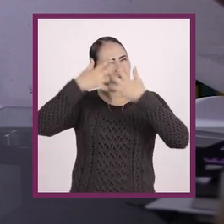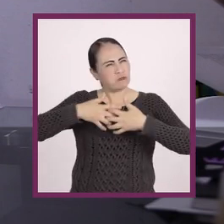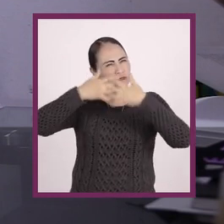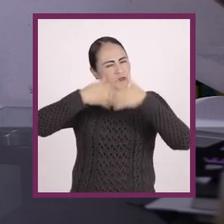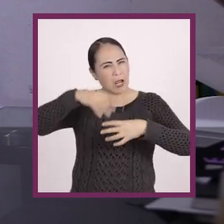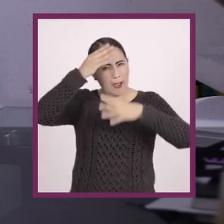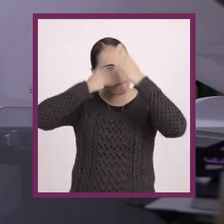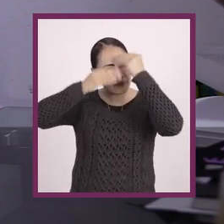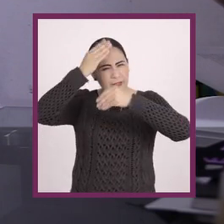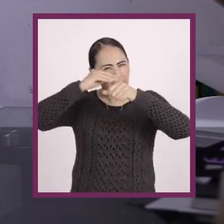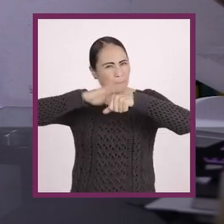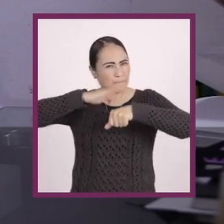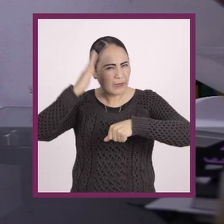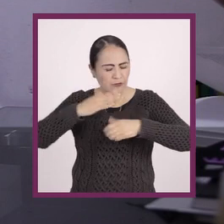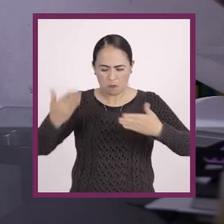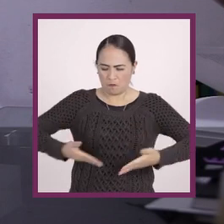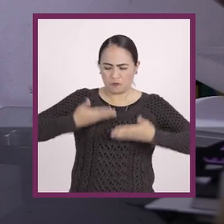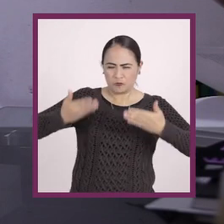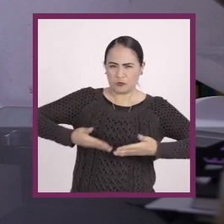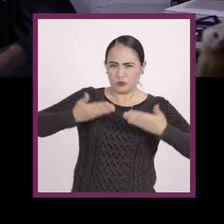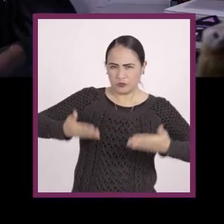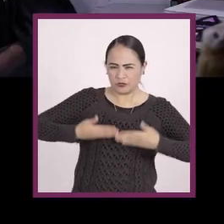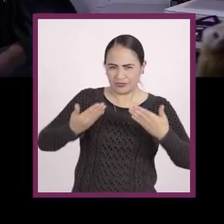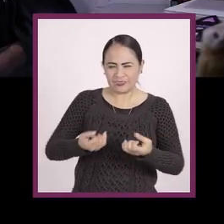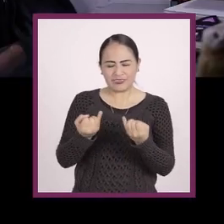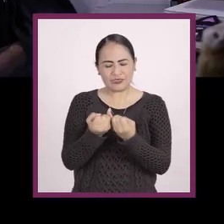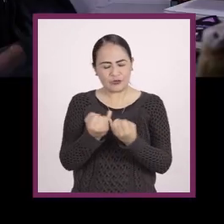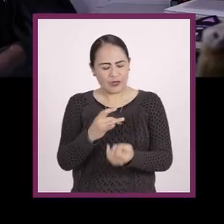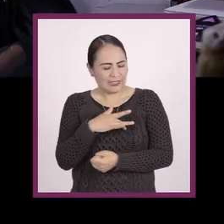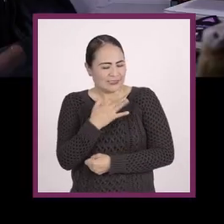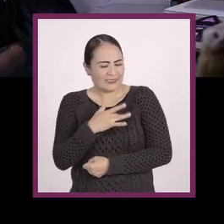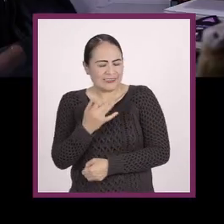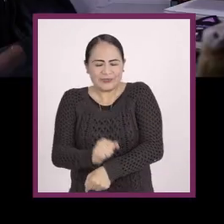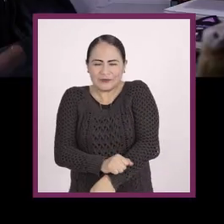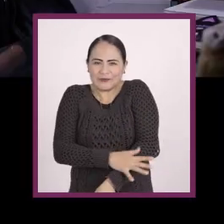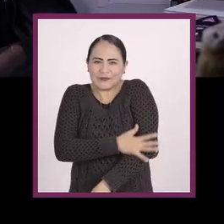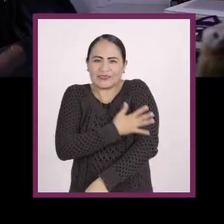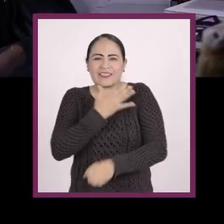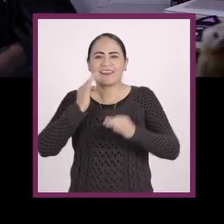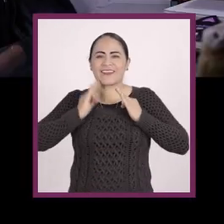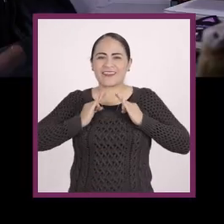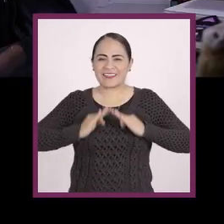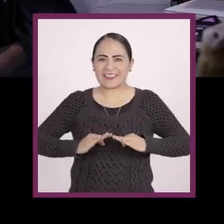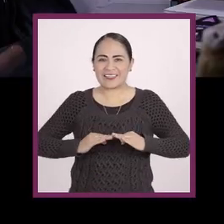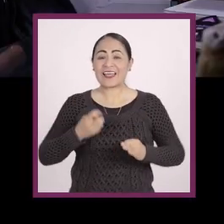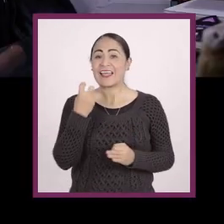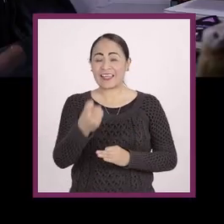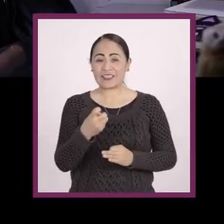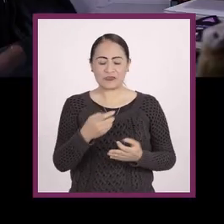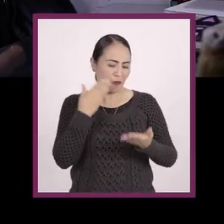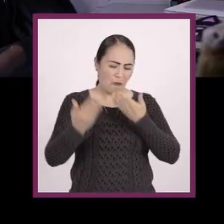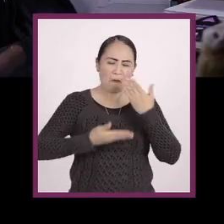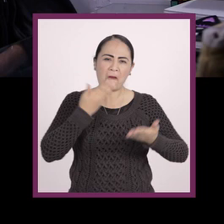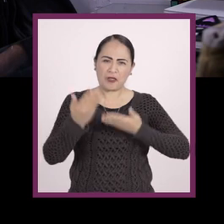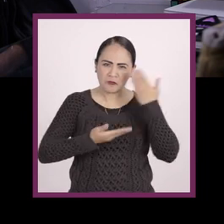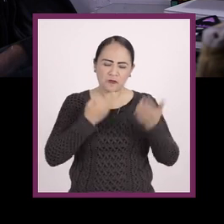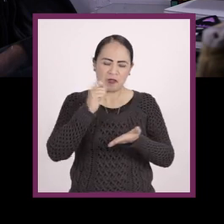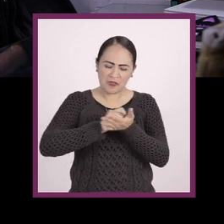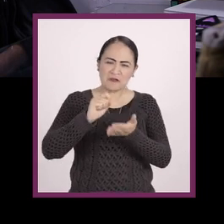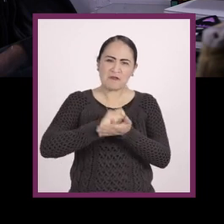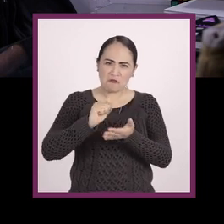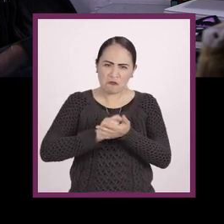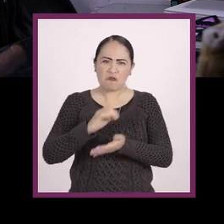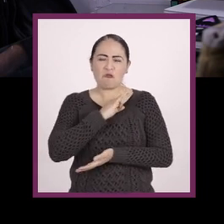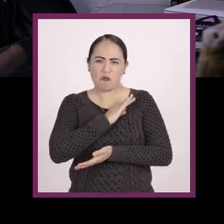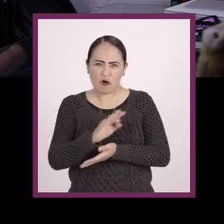memoria mejora los procesos cognitivos de motivación y además produce placer y tranquilidad esto puede